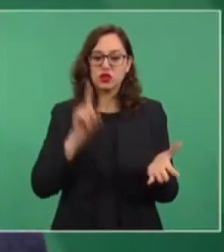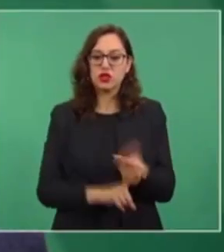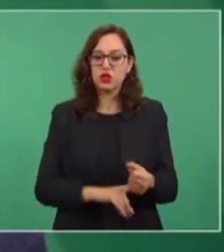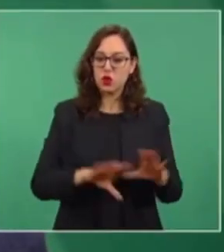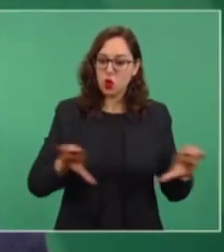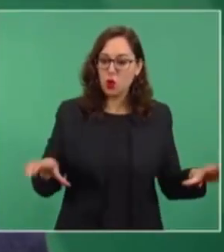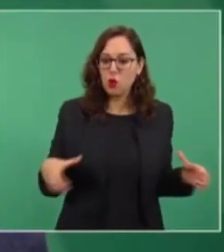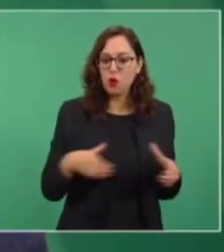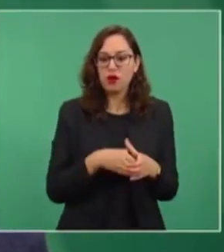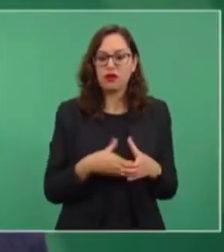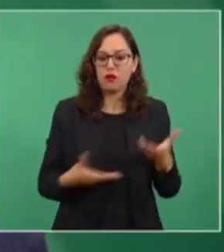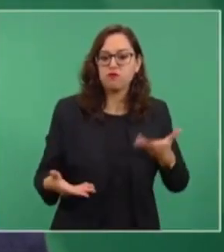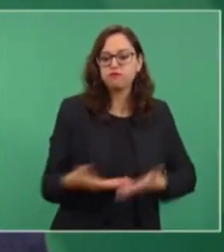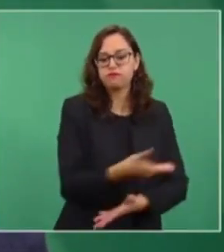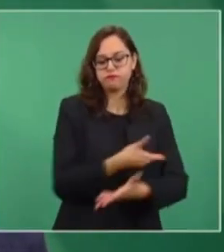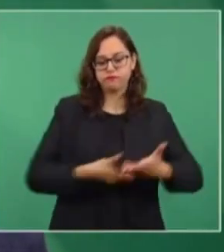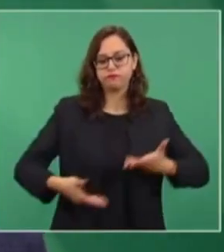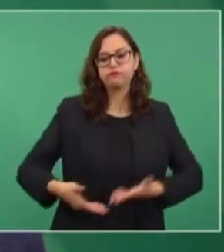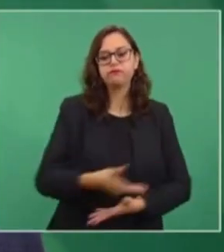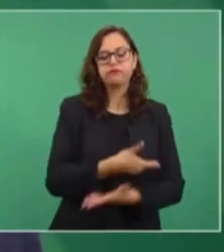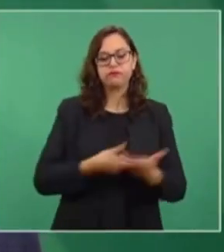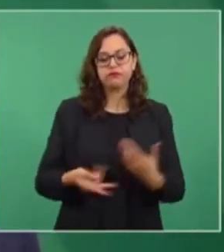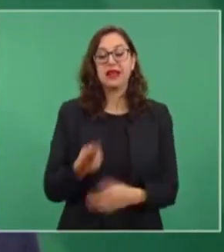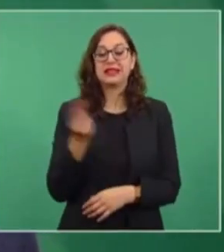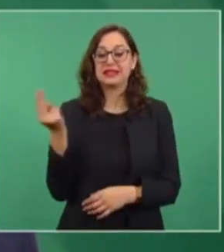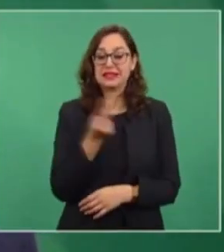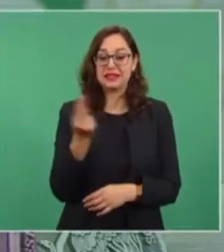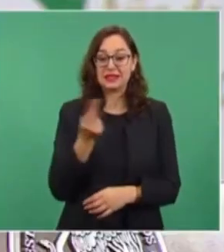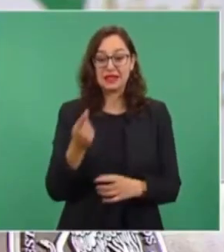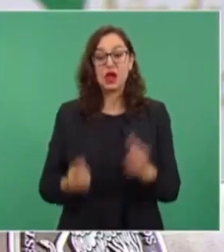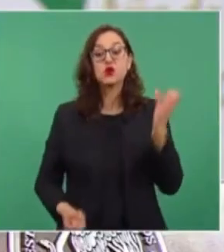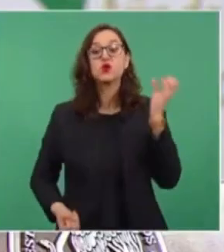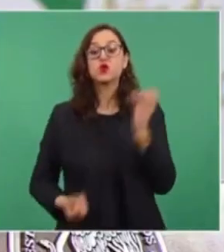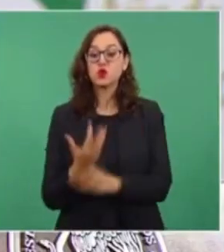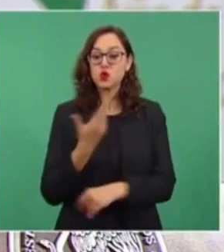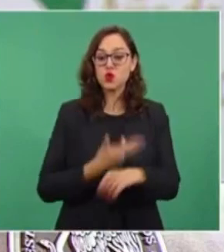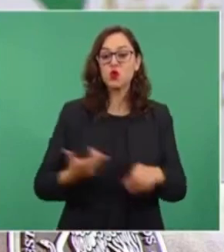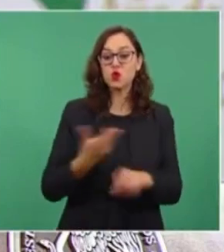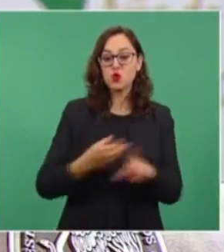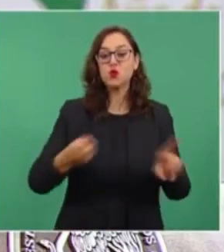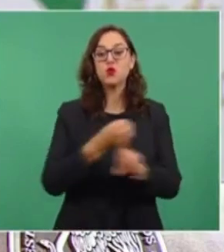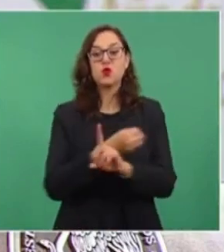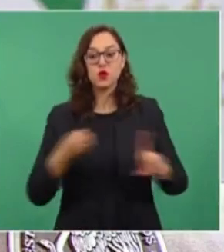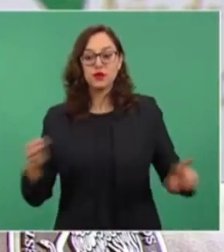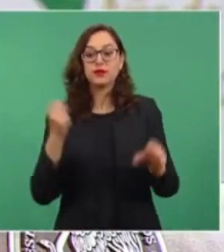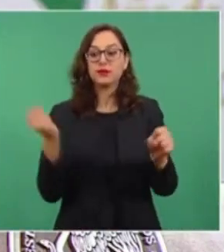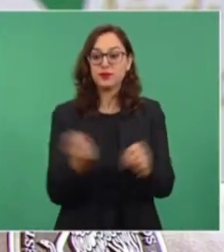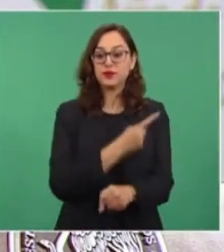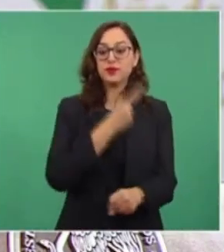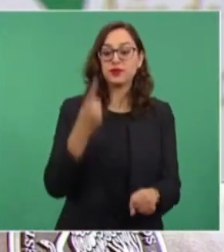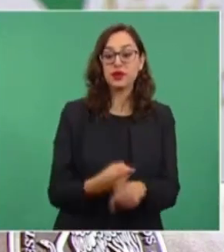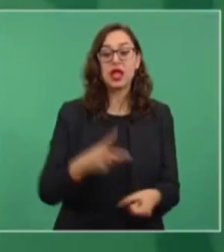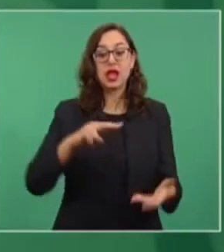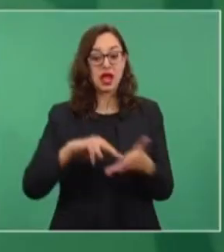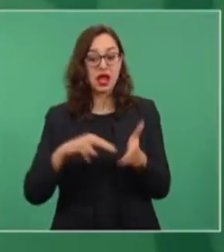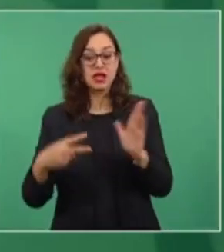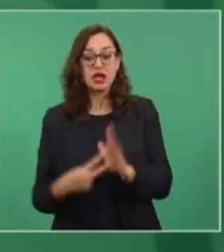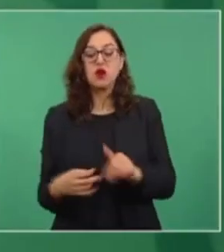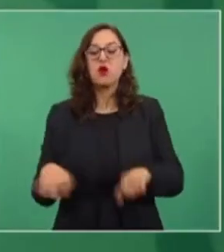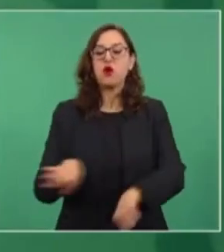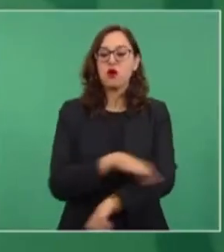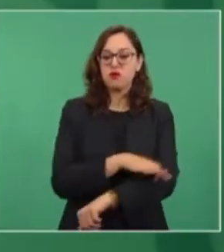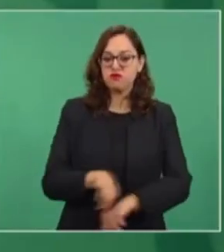barrios. Hoy es la oportunidad de buscar ese nuevo orden. Los ingenieros y los arquitectos hoy estamos mucho